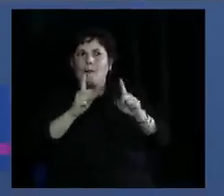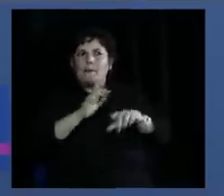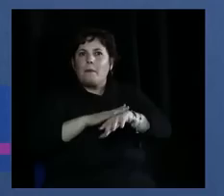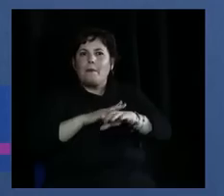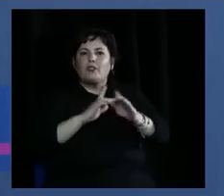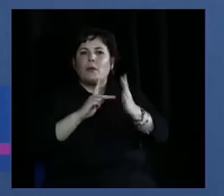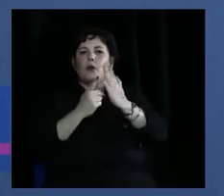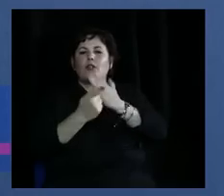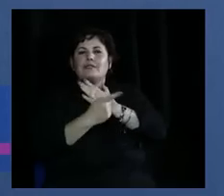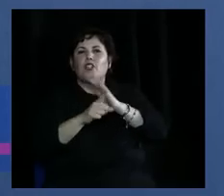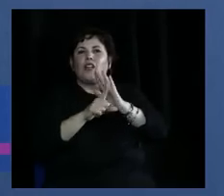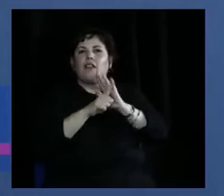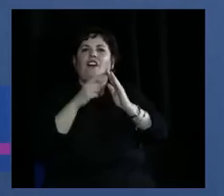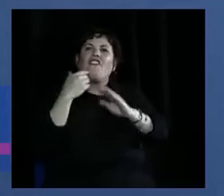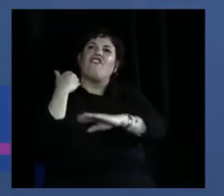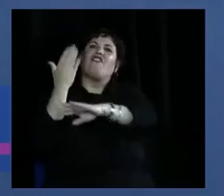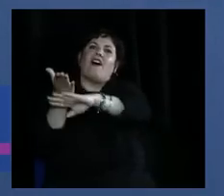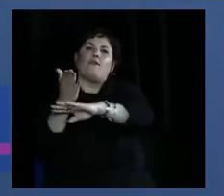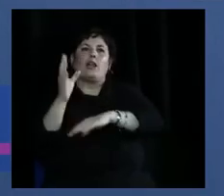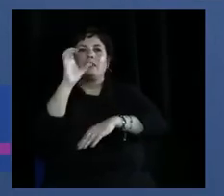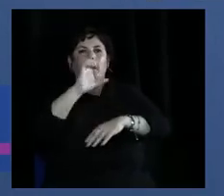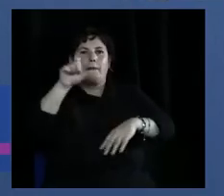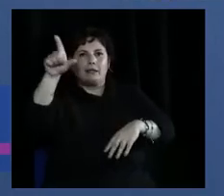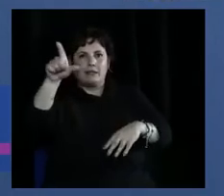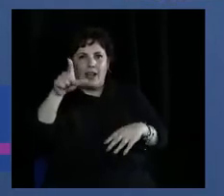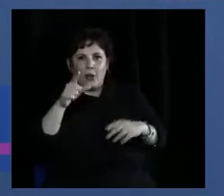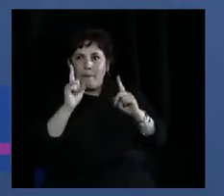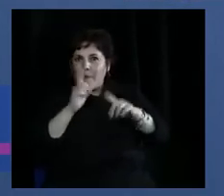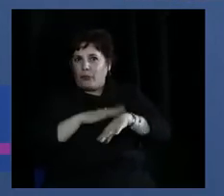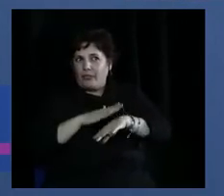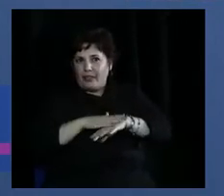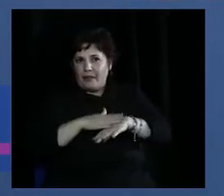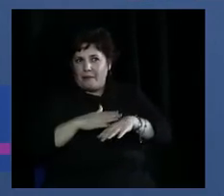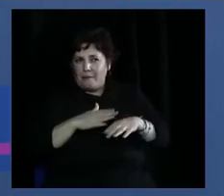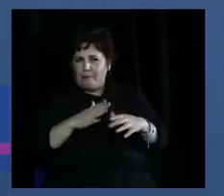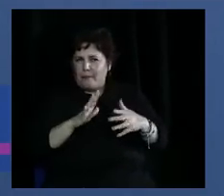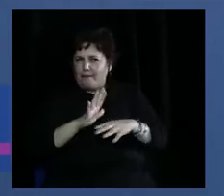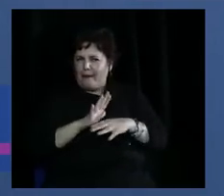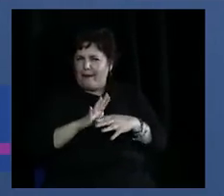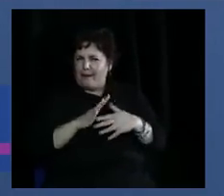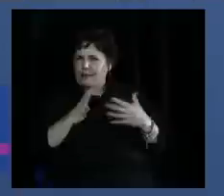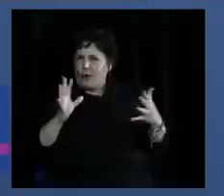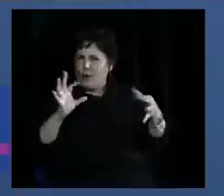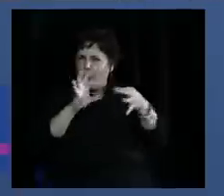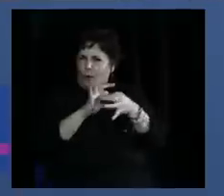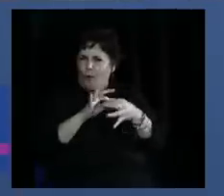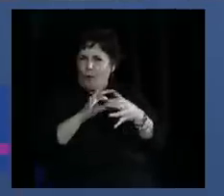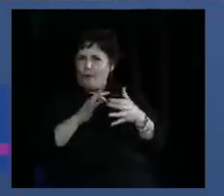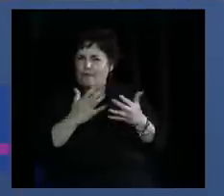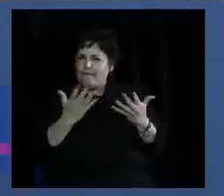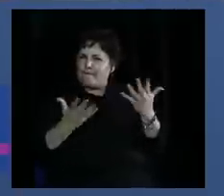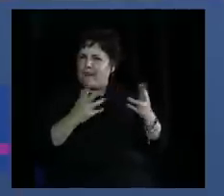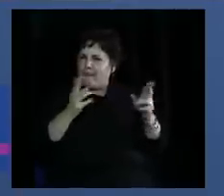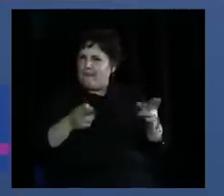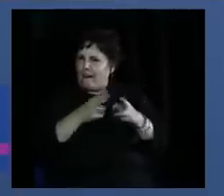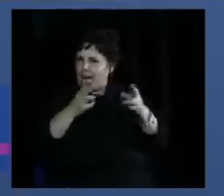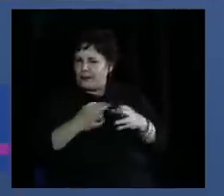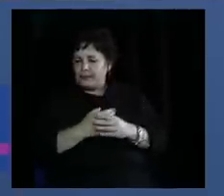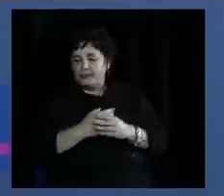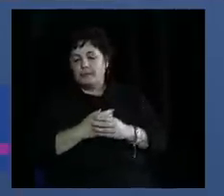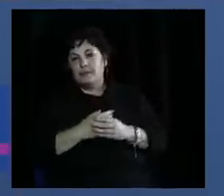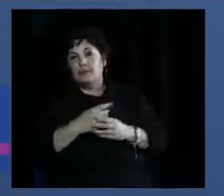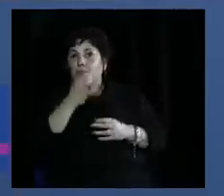favorece empresarialmente, por lo menos, ¿no? Eso es una asociación que implica conjeturas, pero no sé qué observar. Bueno, es